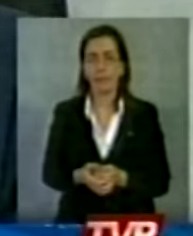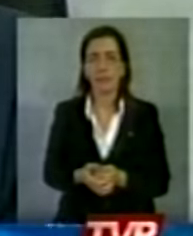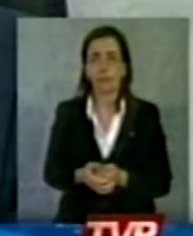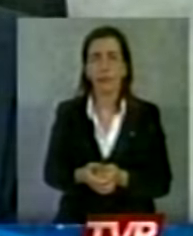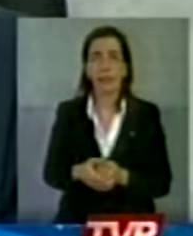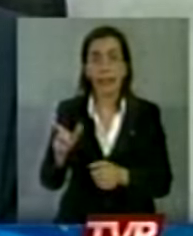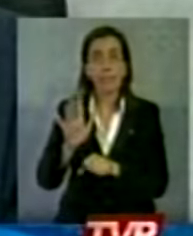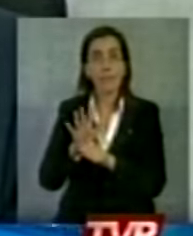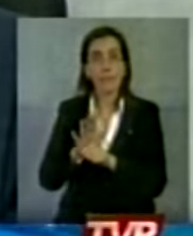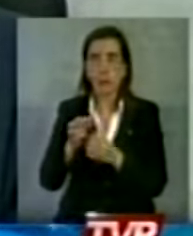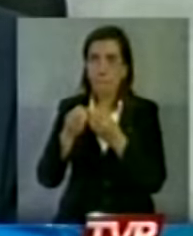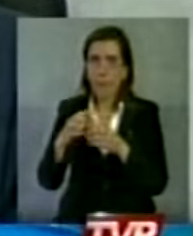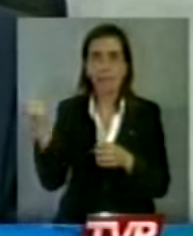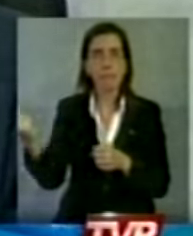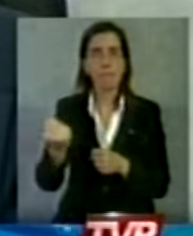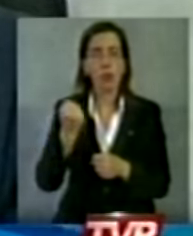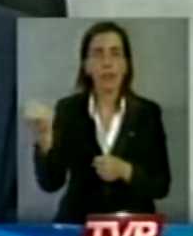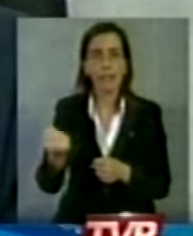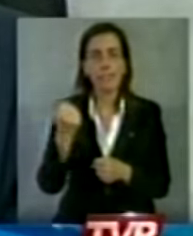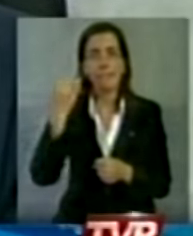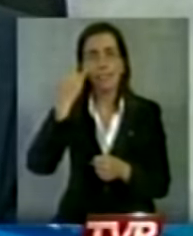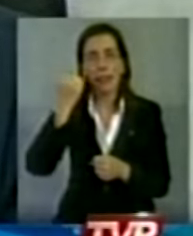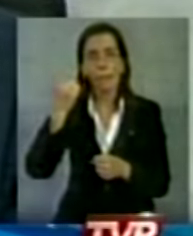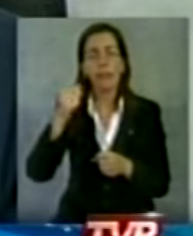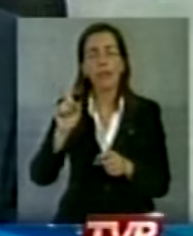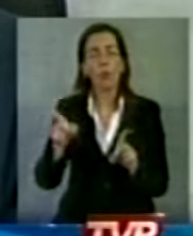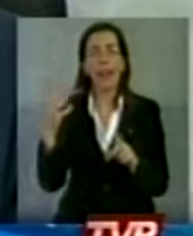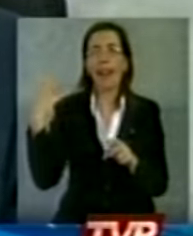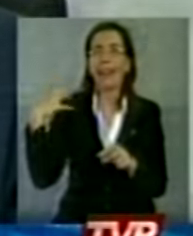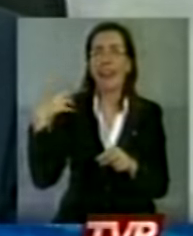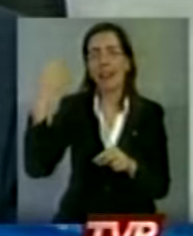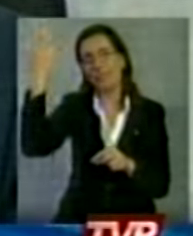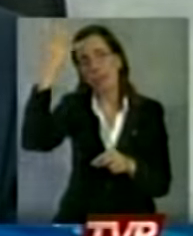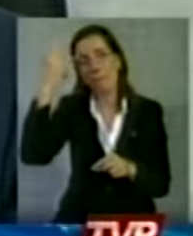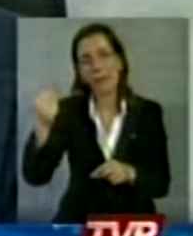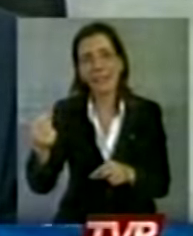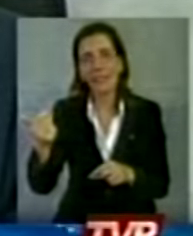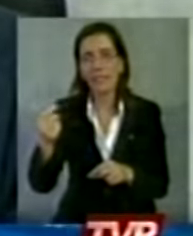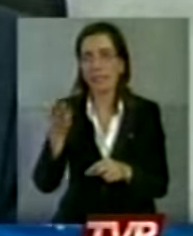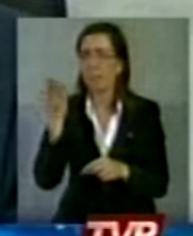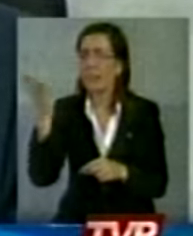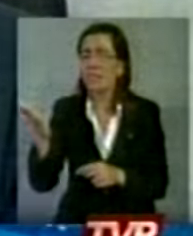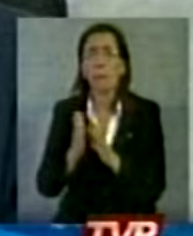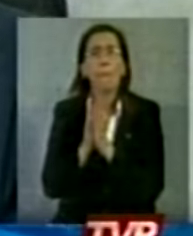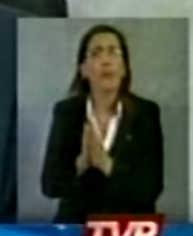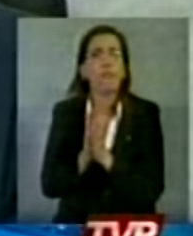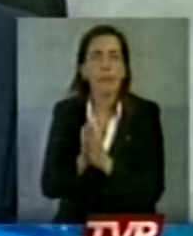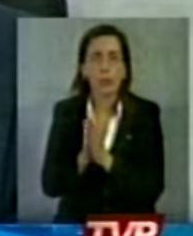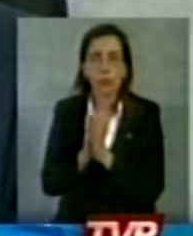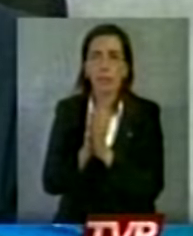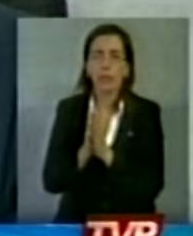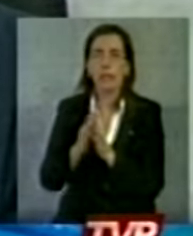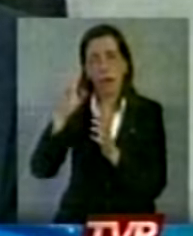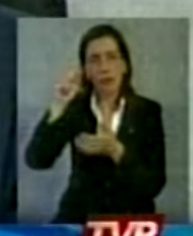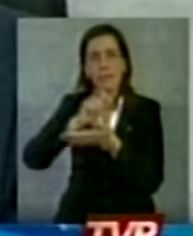carácter protagónico que el mismo general San Martín le surgía cuando les decía